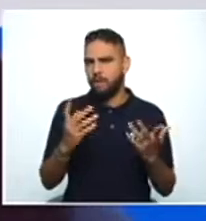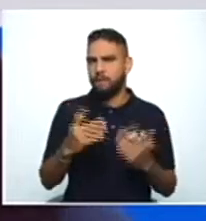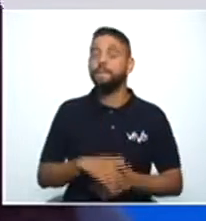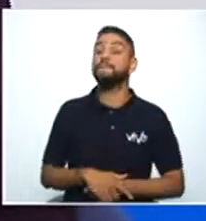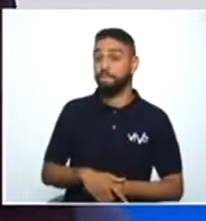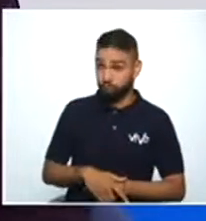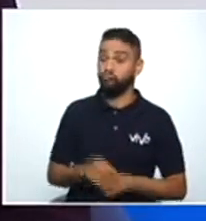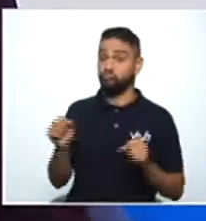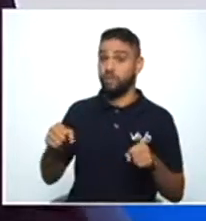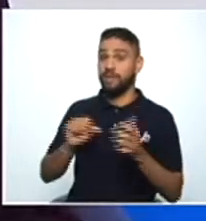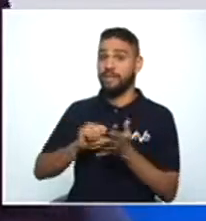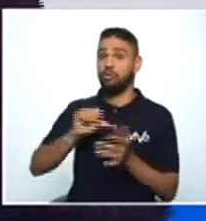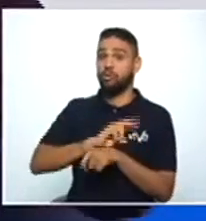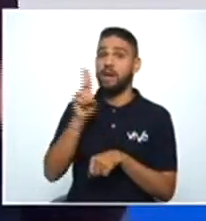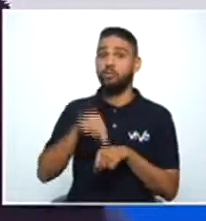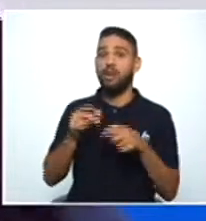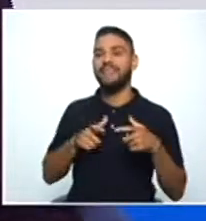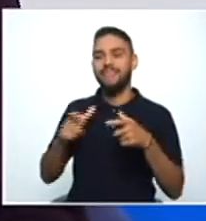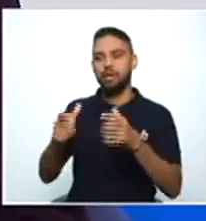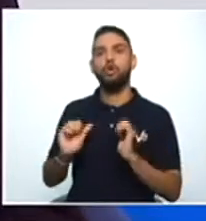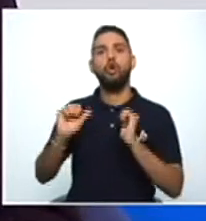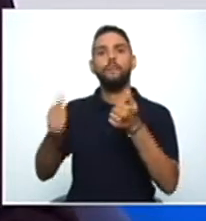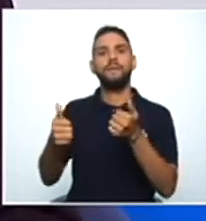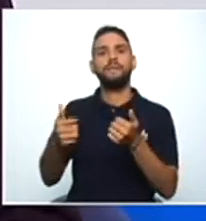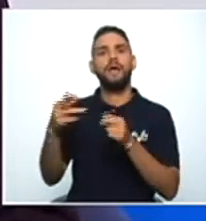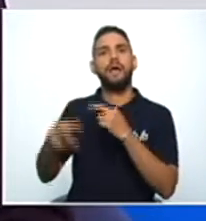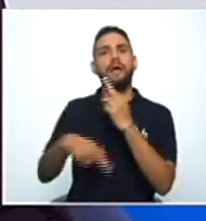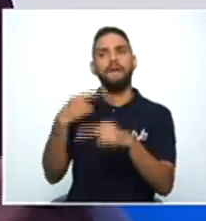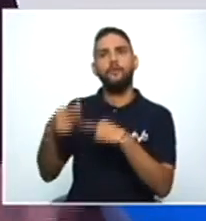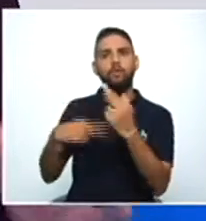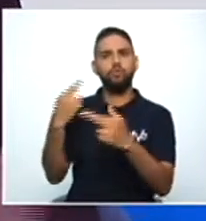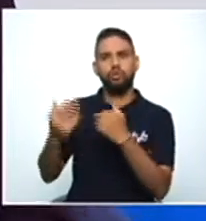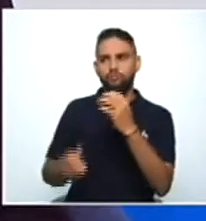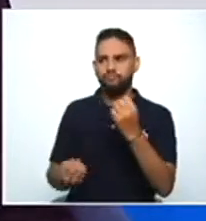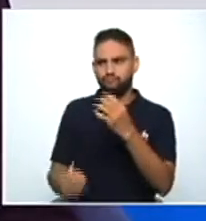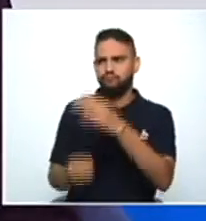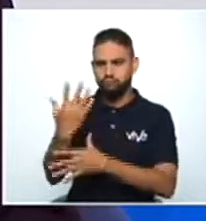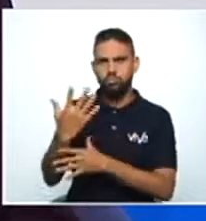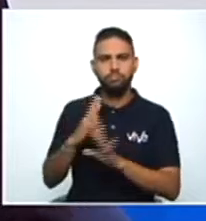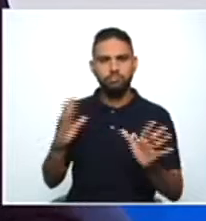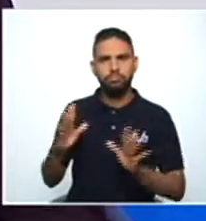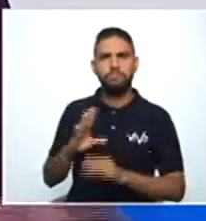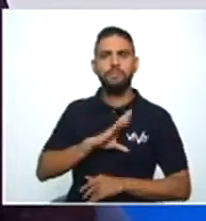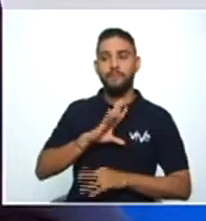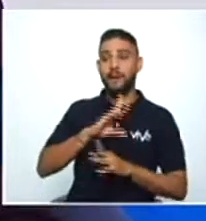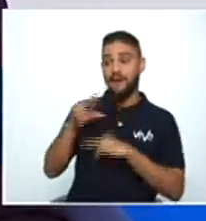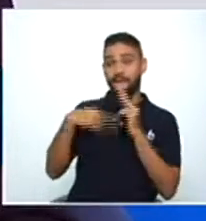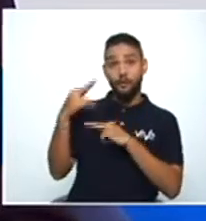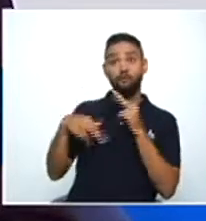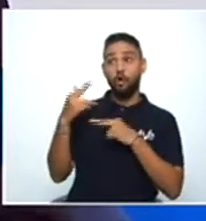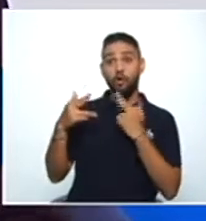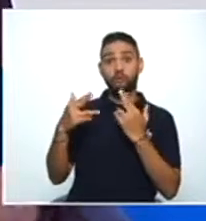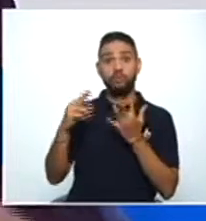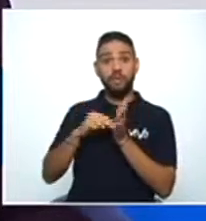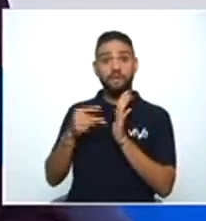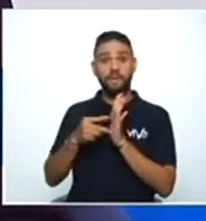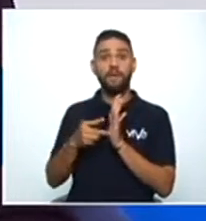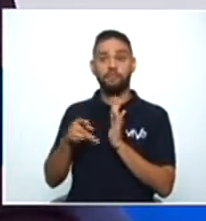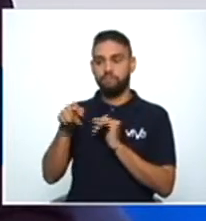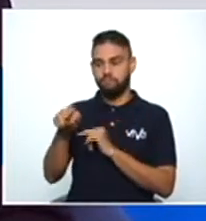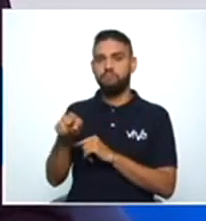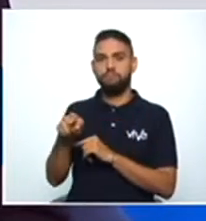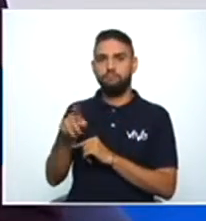centro nacional del disco comienza en revolución creo que si no es existido revolución lógicamente el cendis no tiene presencia gracias